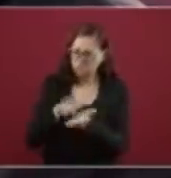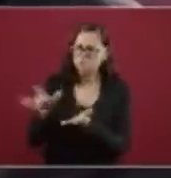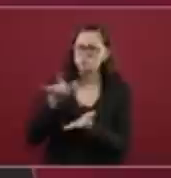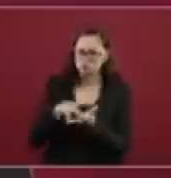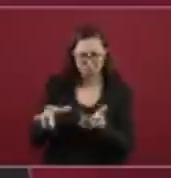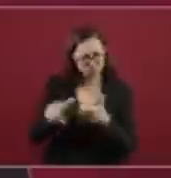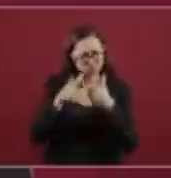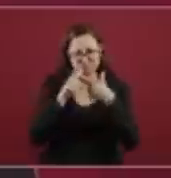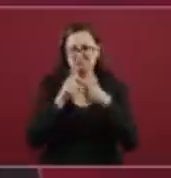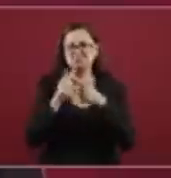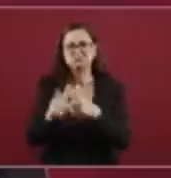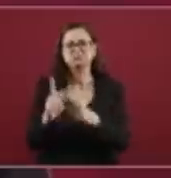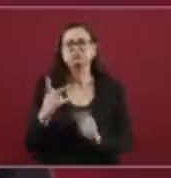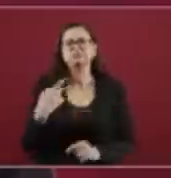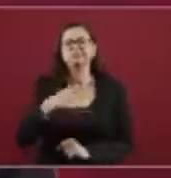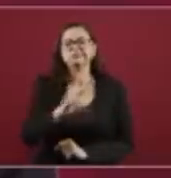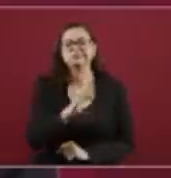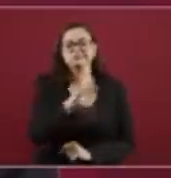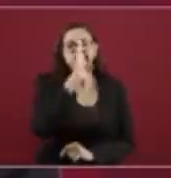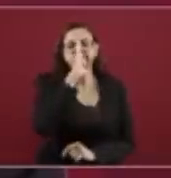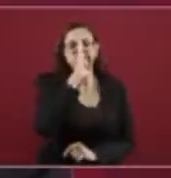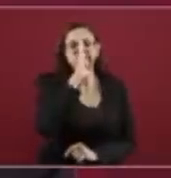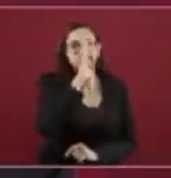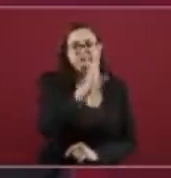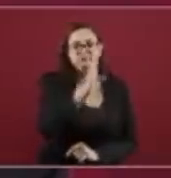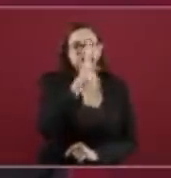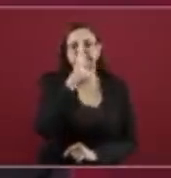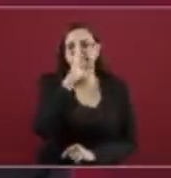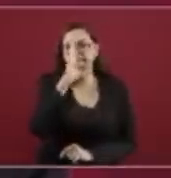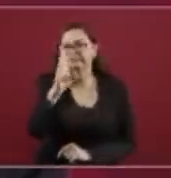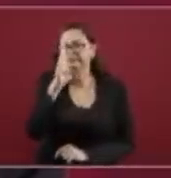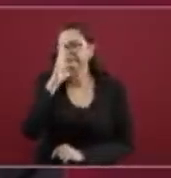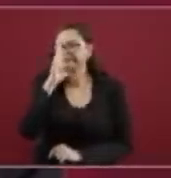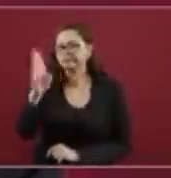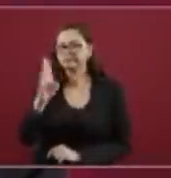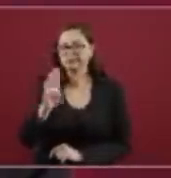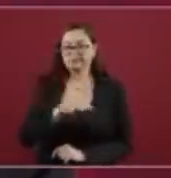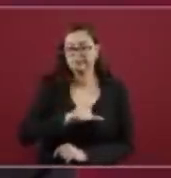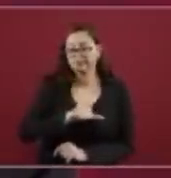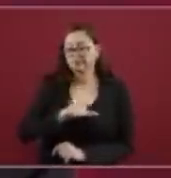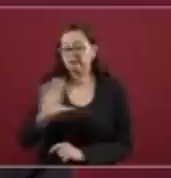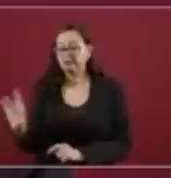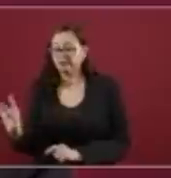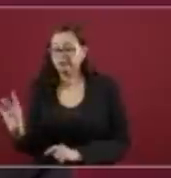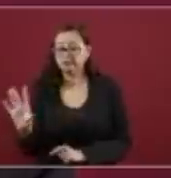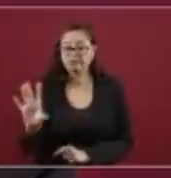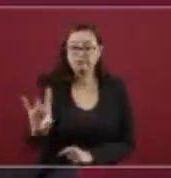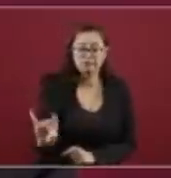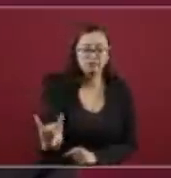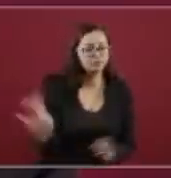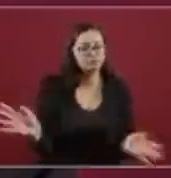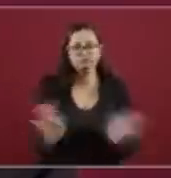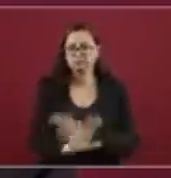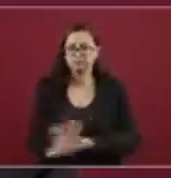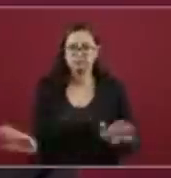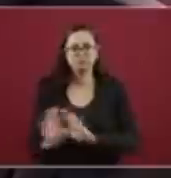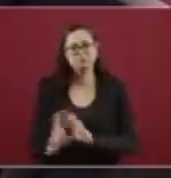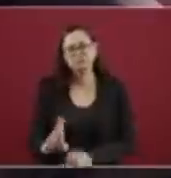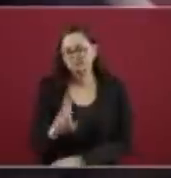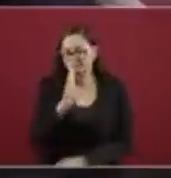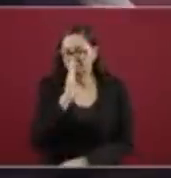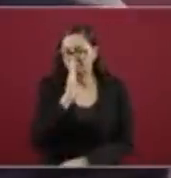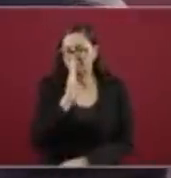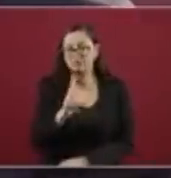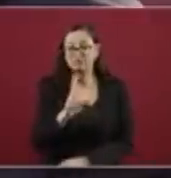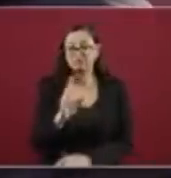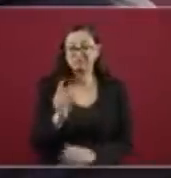sin intermediarios. Habían organizaciones que recibían muchísimo dinero y